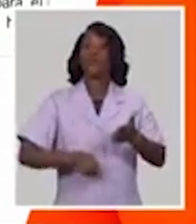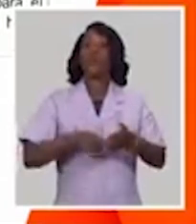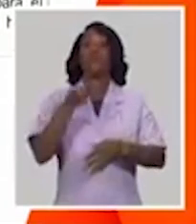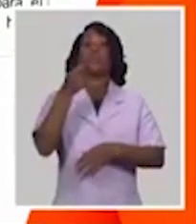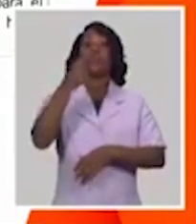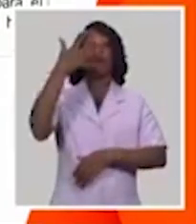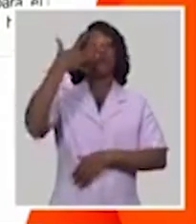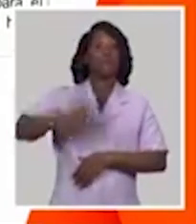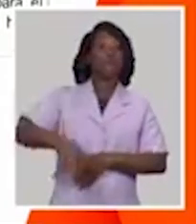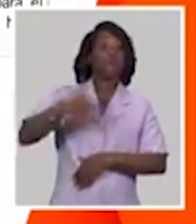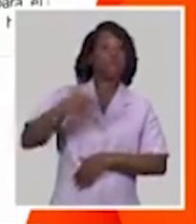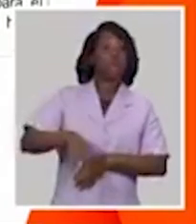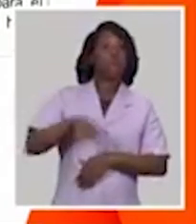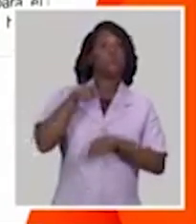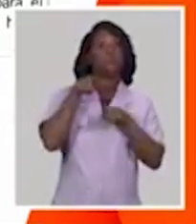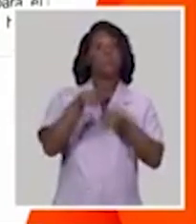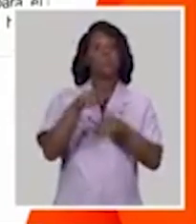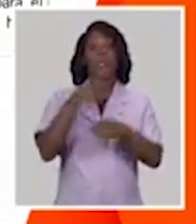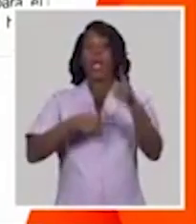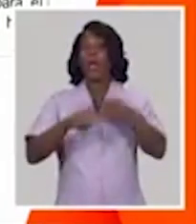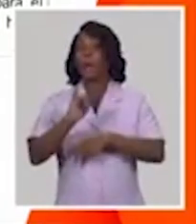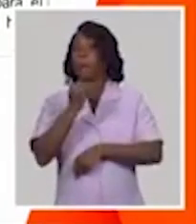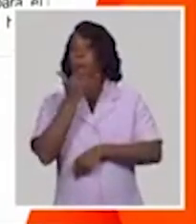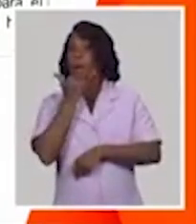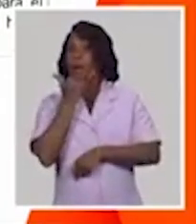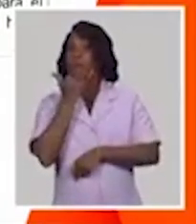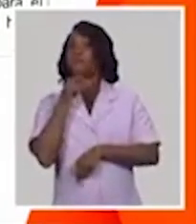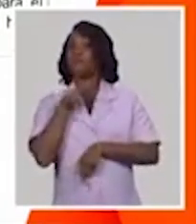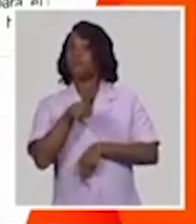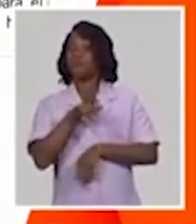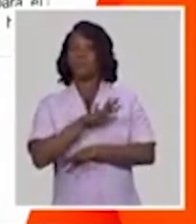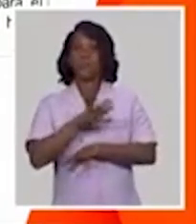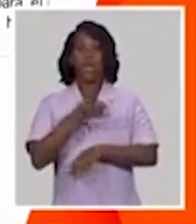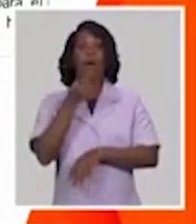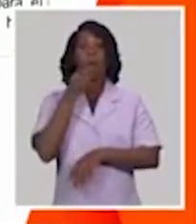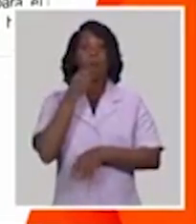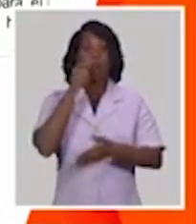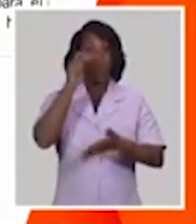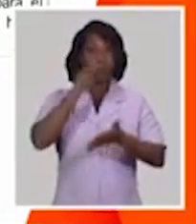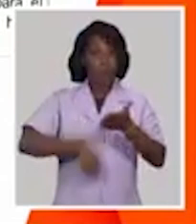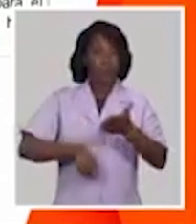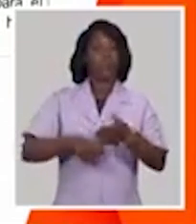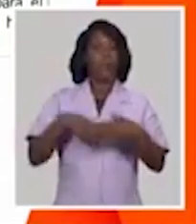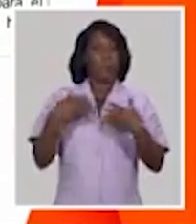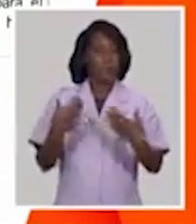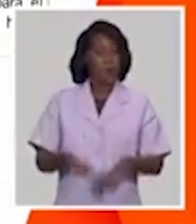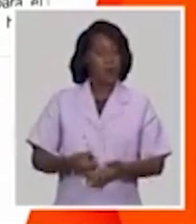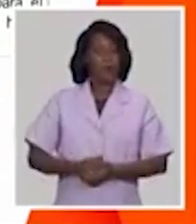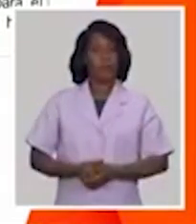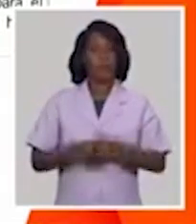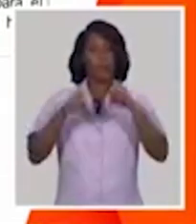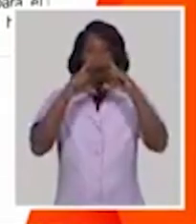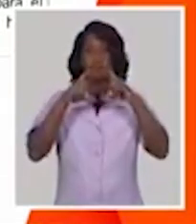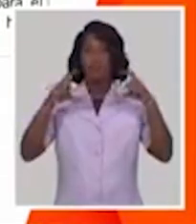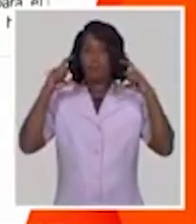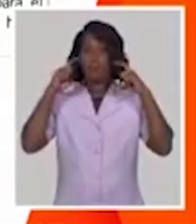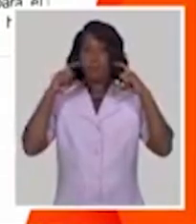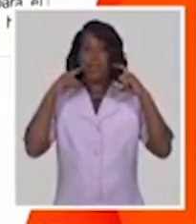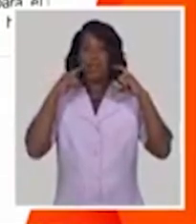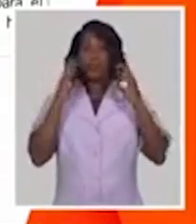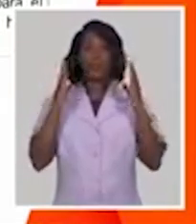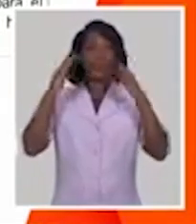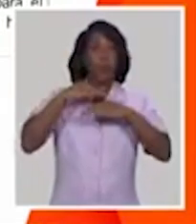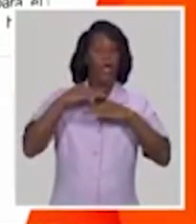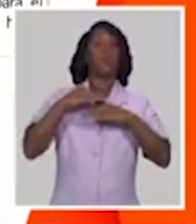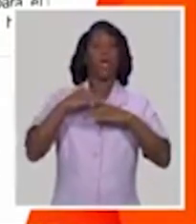altas cuantías en hechos como, es importante esto, el no uso o uso incorrecto del nasobuco,